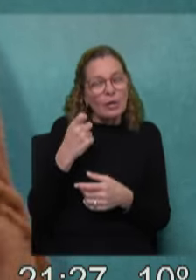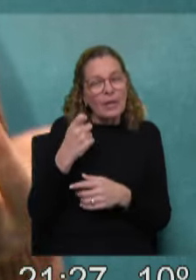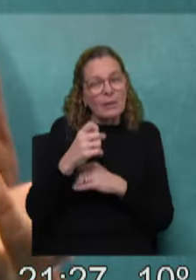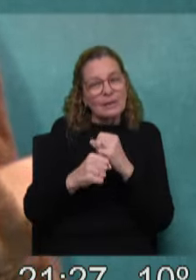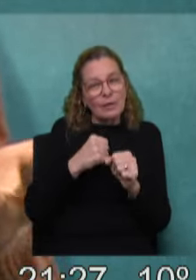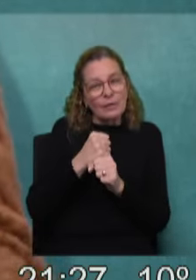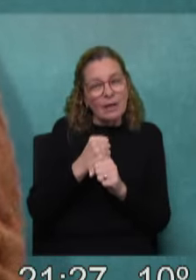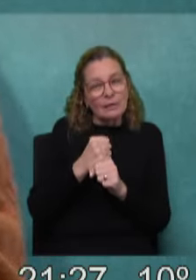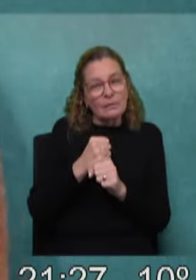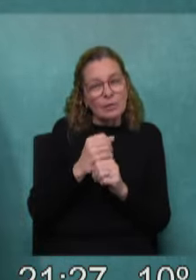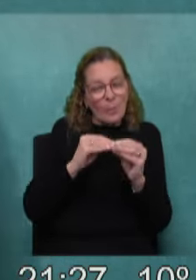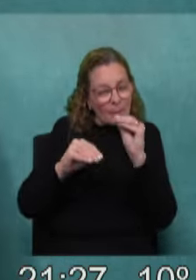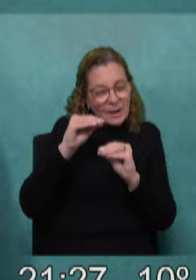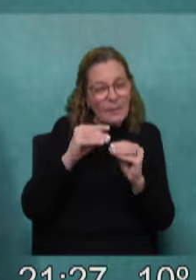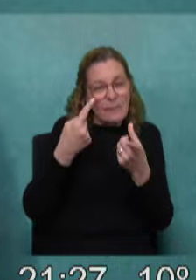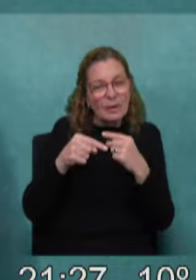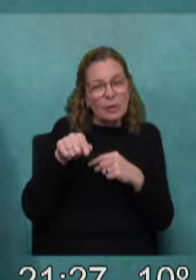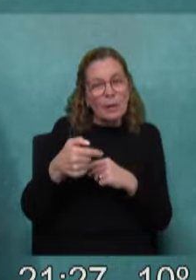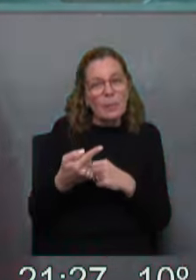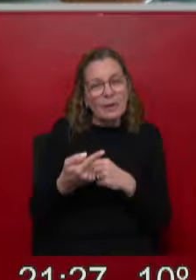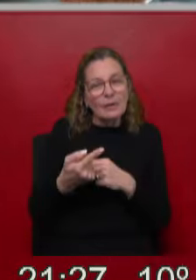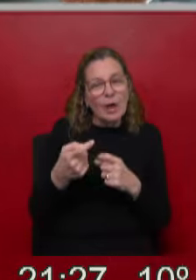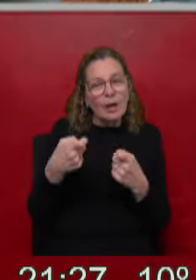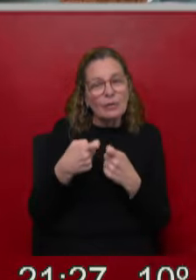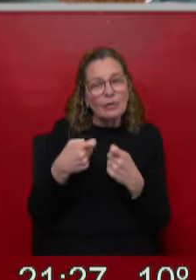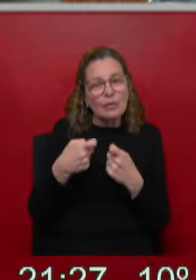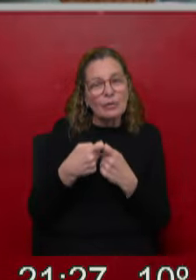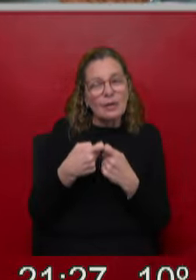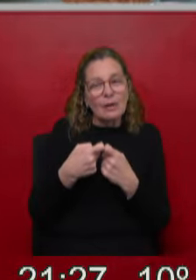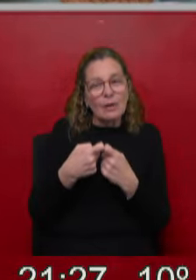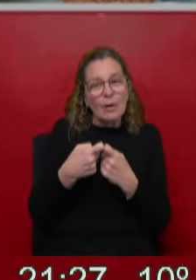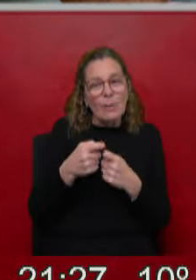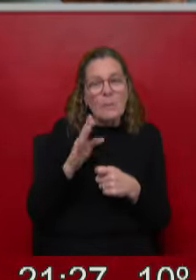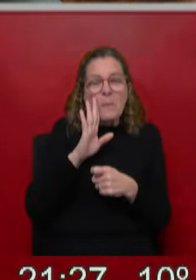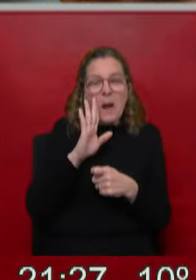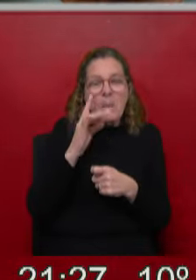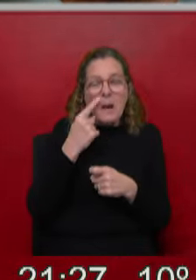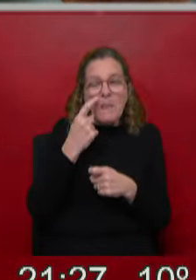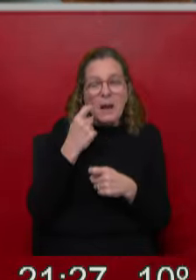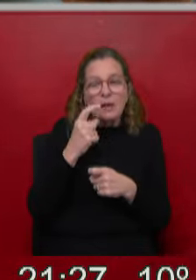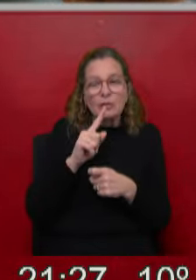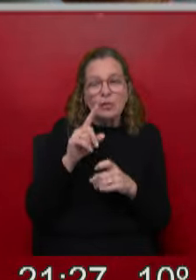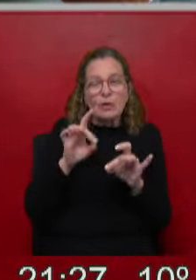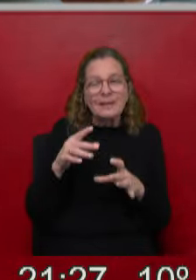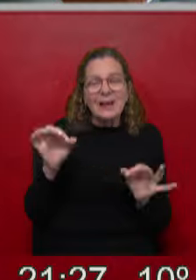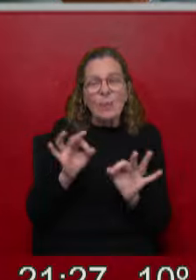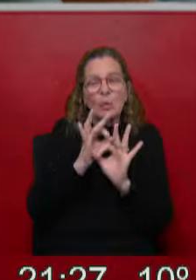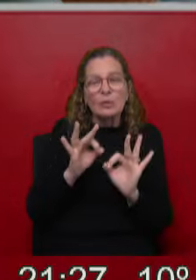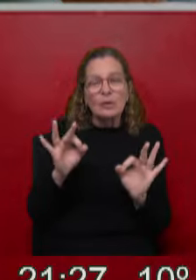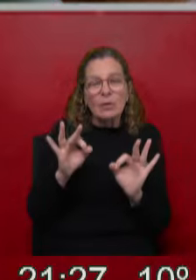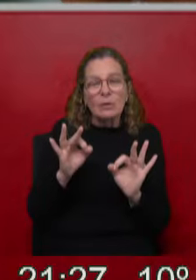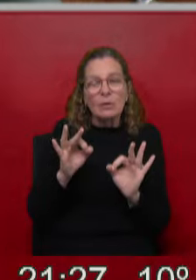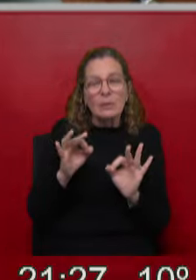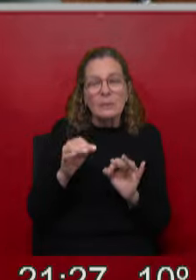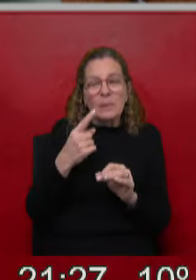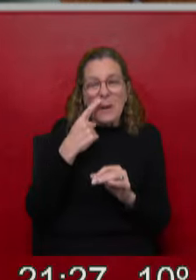tampoco fue un plan, pero después lo asocié con mi crianza. Mis viejos no solo eran músicos, sino que mi